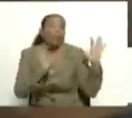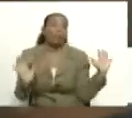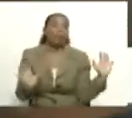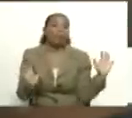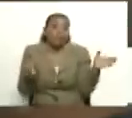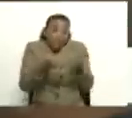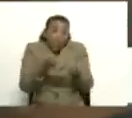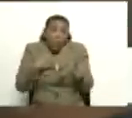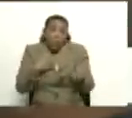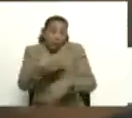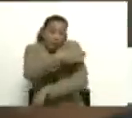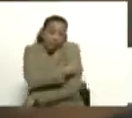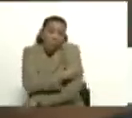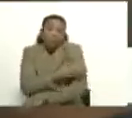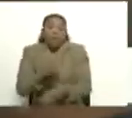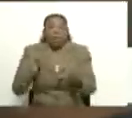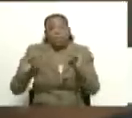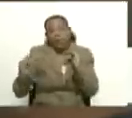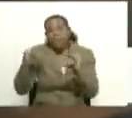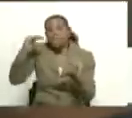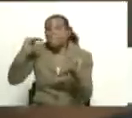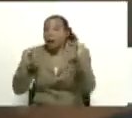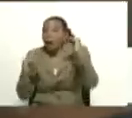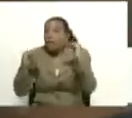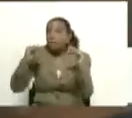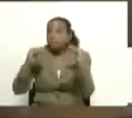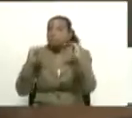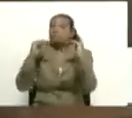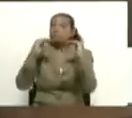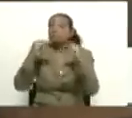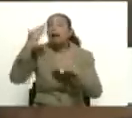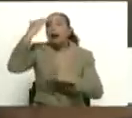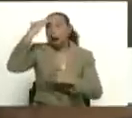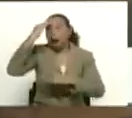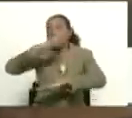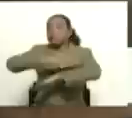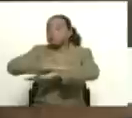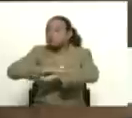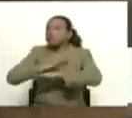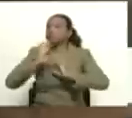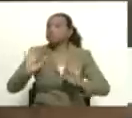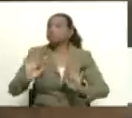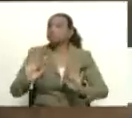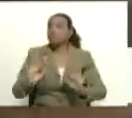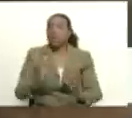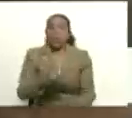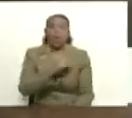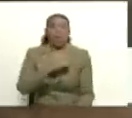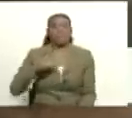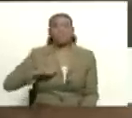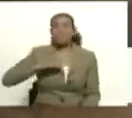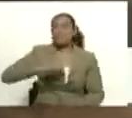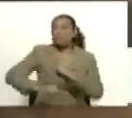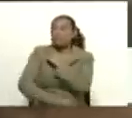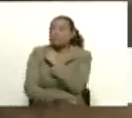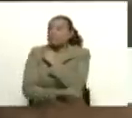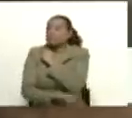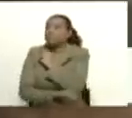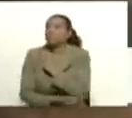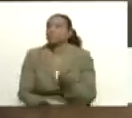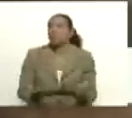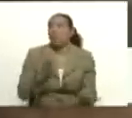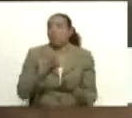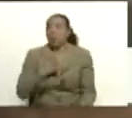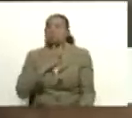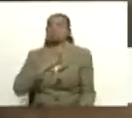nosotros de normalizar este país y de entrar por el camino de la sensatez? Quizás por la mezquindad política algunos no lo